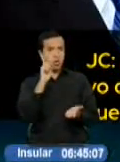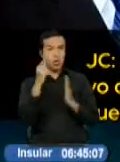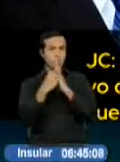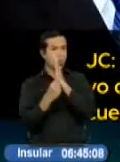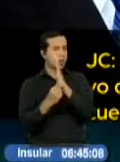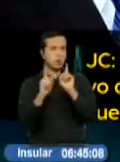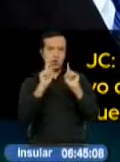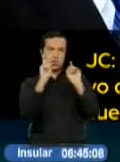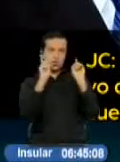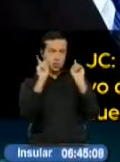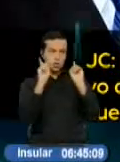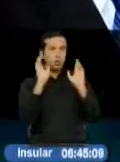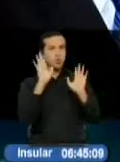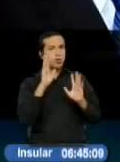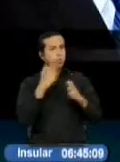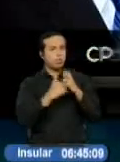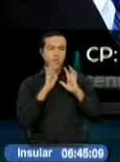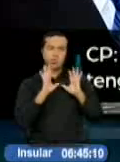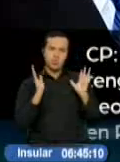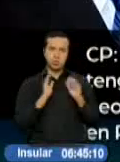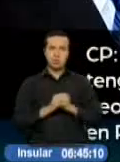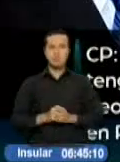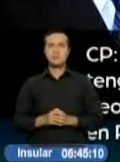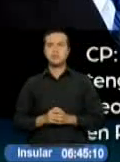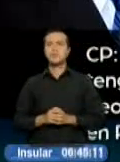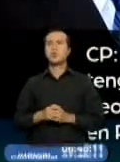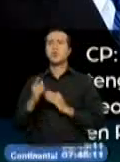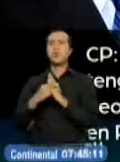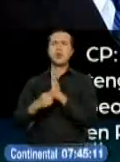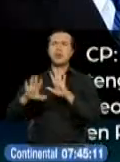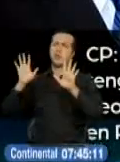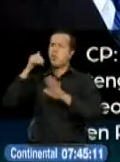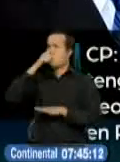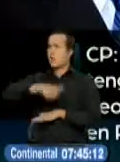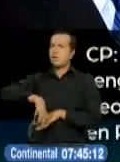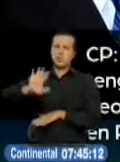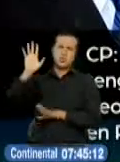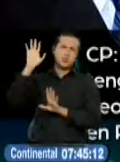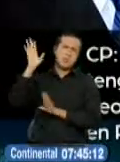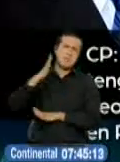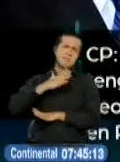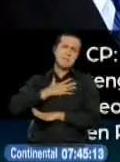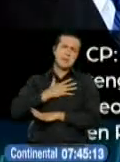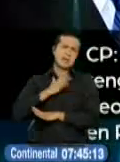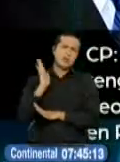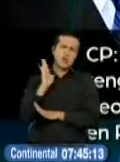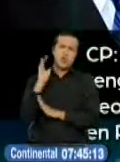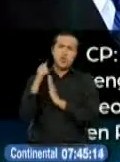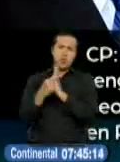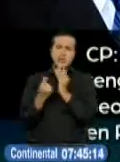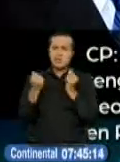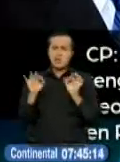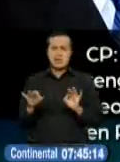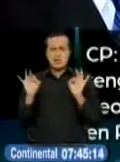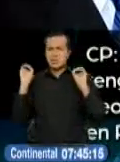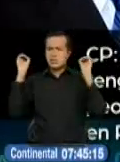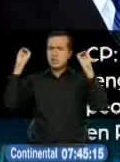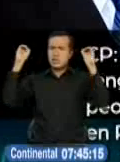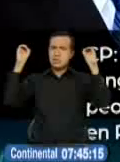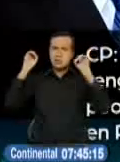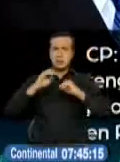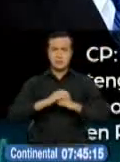en cuenta, justo para no tener problemas. Nada de cuenta, Nicolás, prefiero yo, y mira, yo no tengo ni efectivo, no tengo nada.